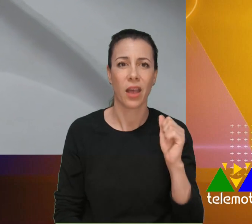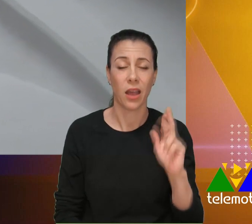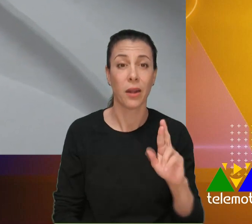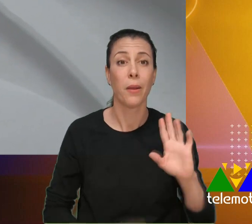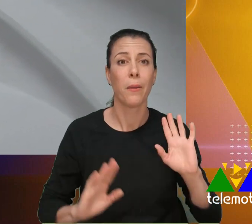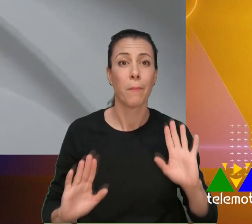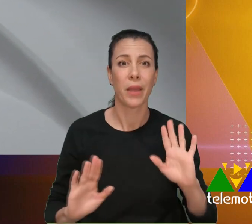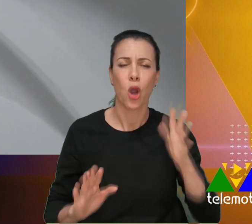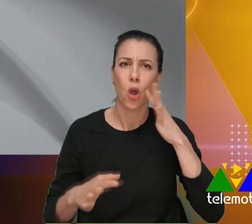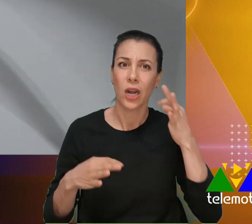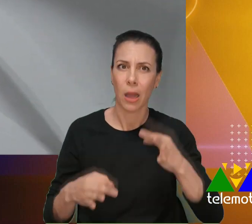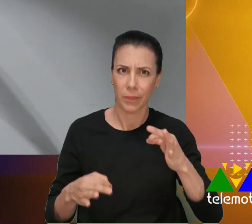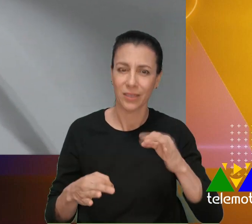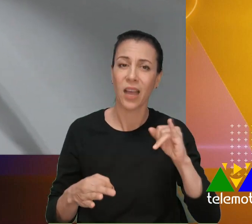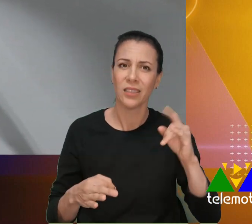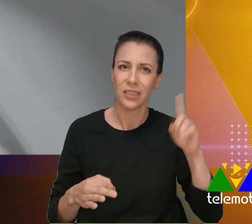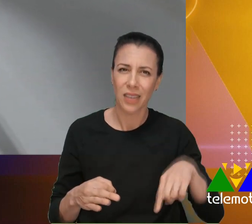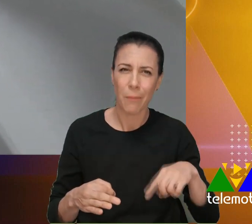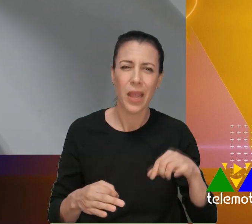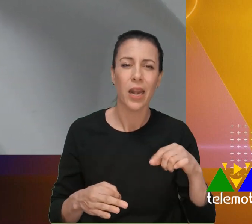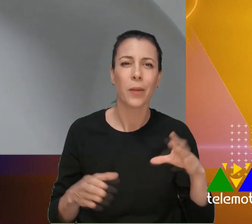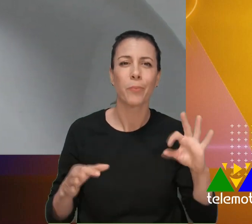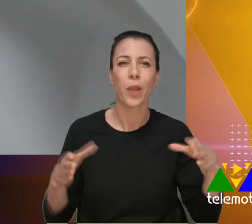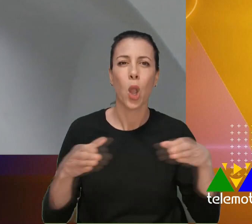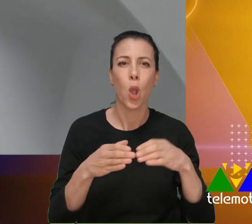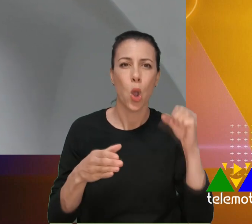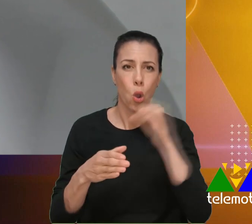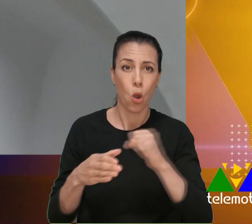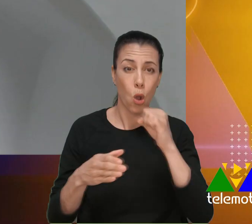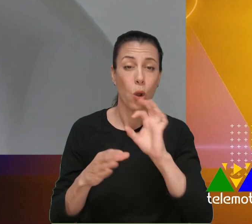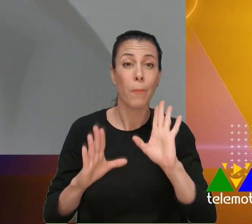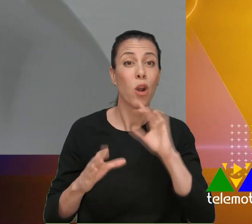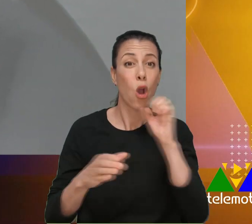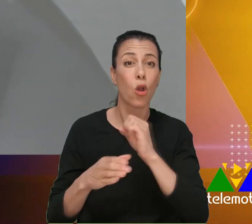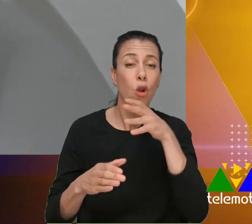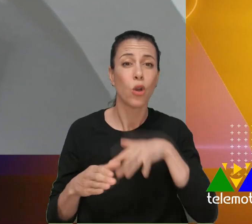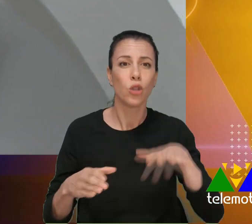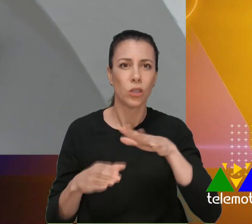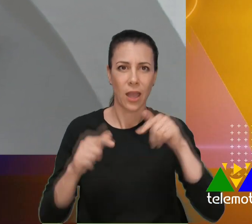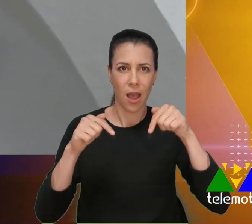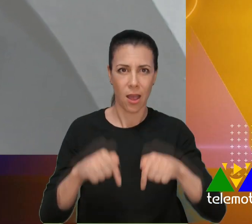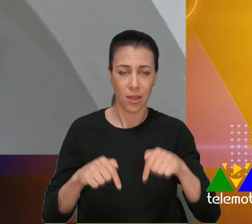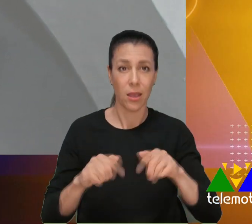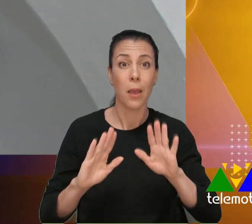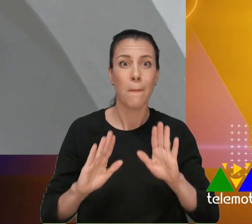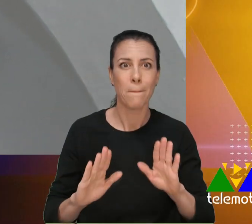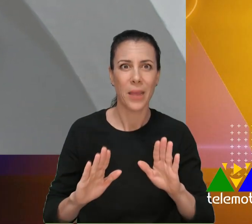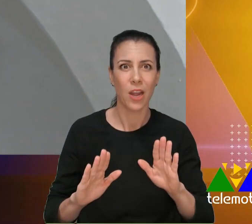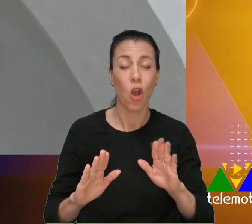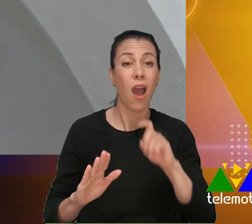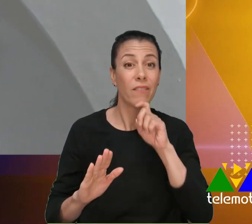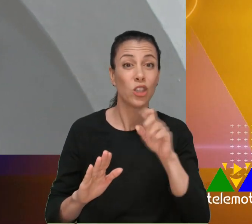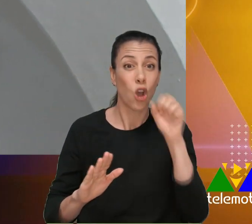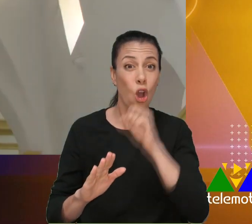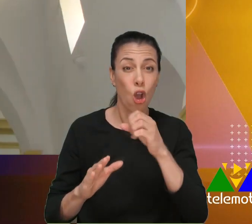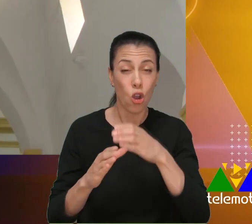Originariamente tenía coro, pero el coro estaba aquí, donde está hoy, pero estaba sobreelevado,